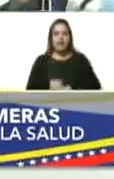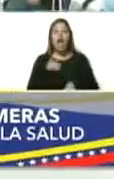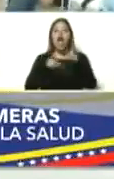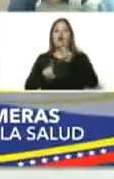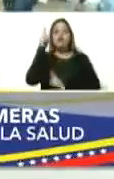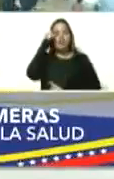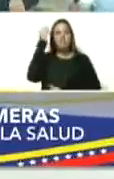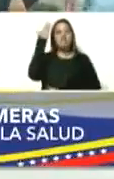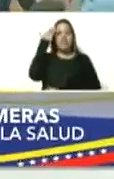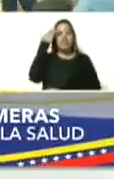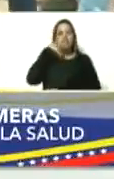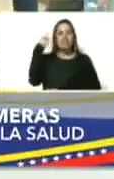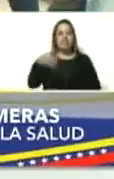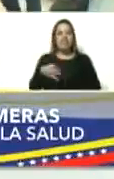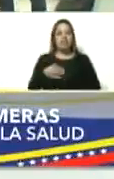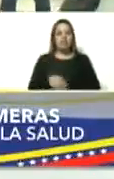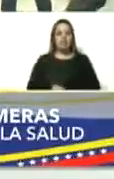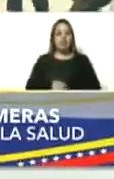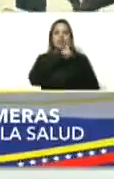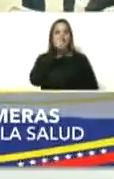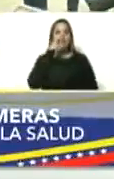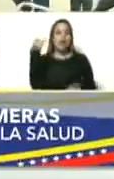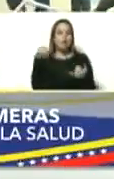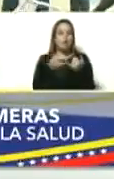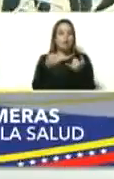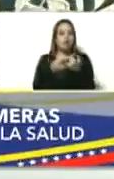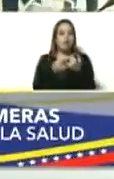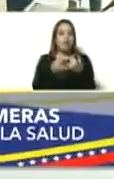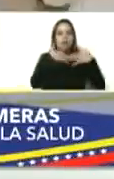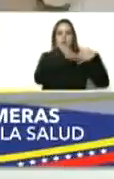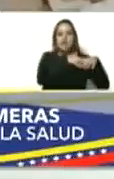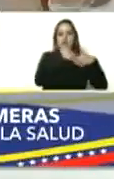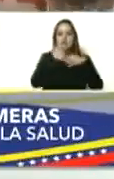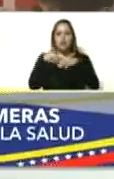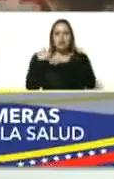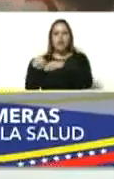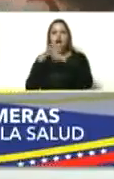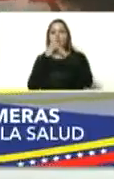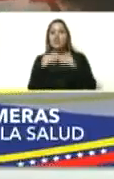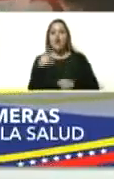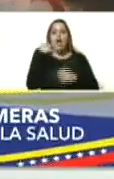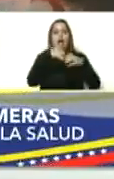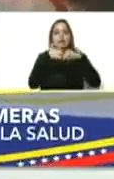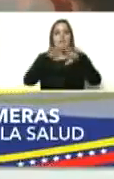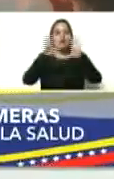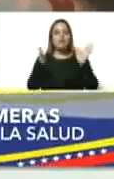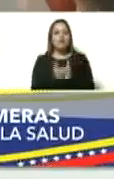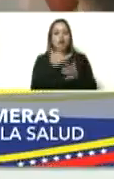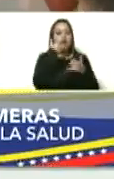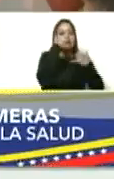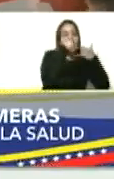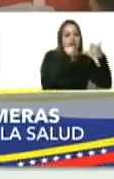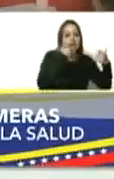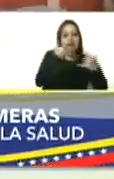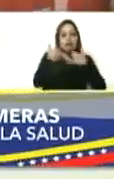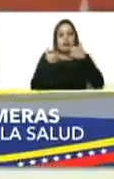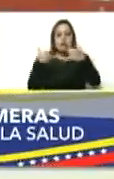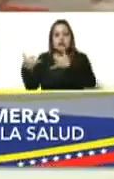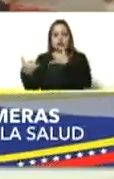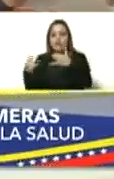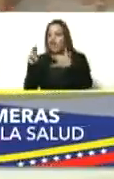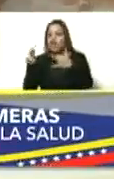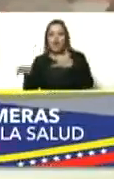verdad, con nombre y apellido, empresa por empresa. A todas las empresas del mundo, para que